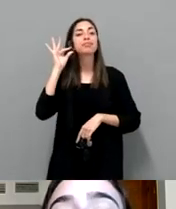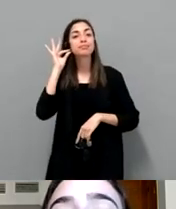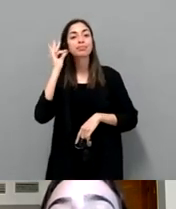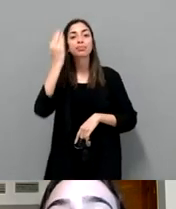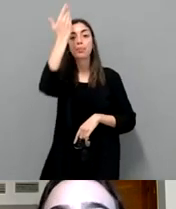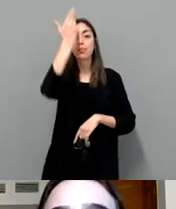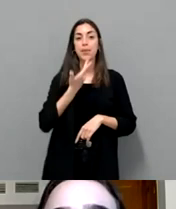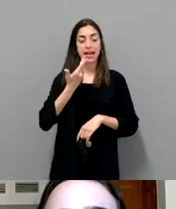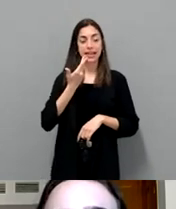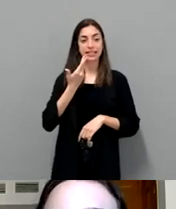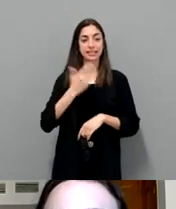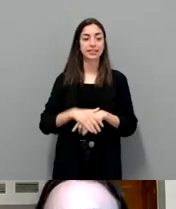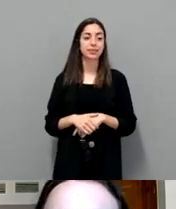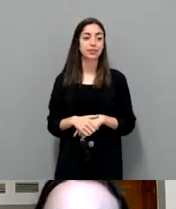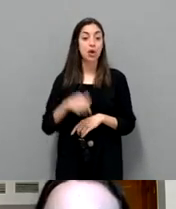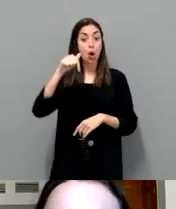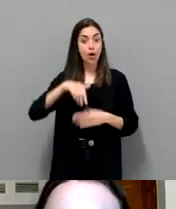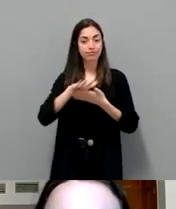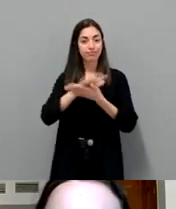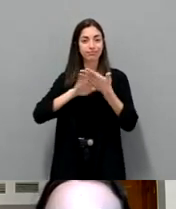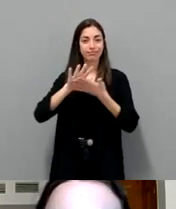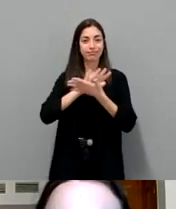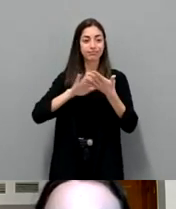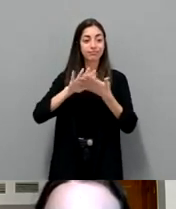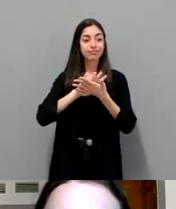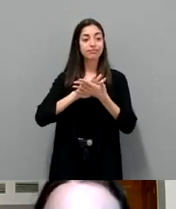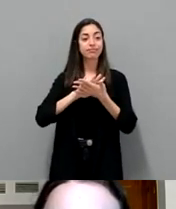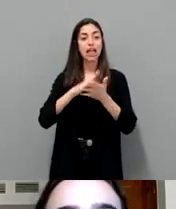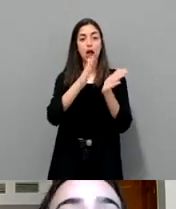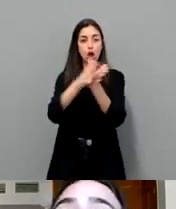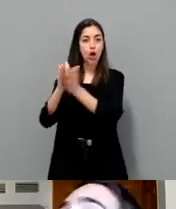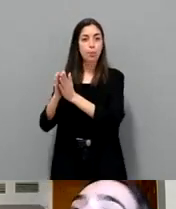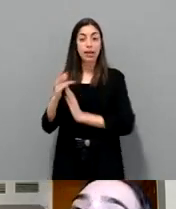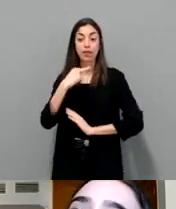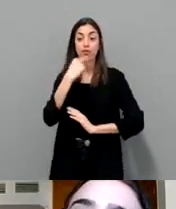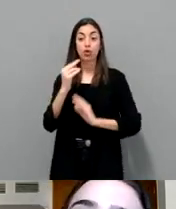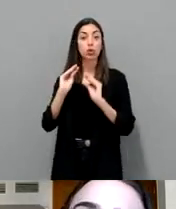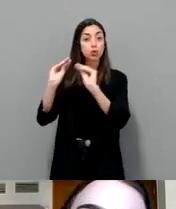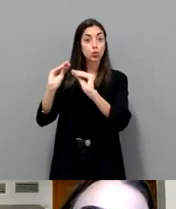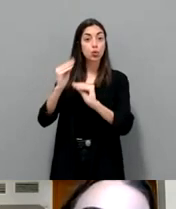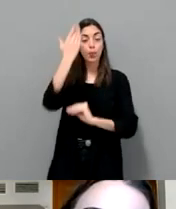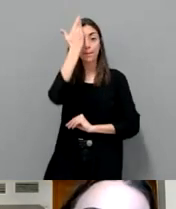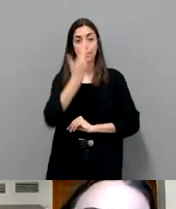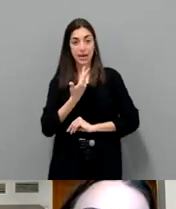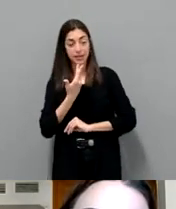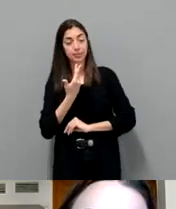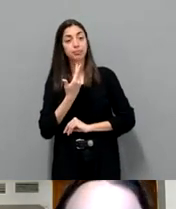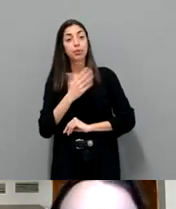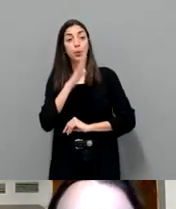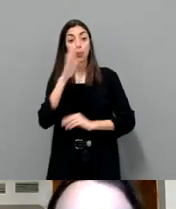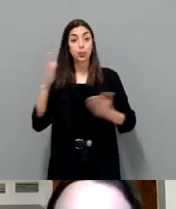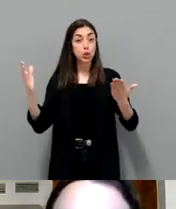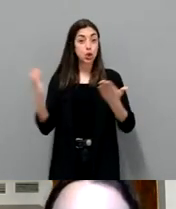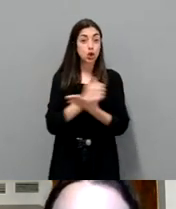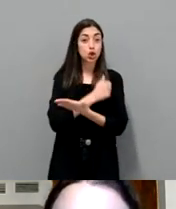cerebral. Hoy ellas van a hablar por todas sus compañeras con parálisis cerebral, ya que todas las